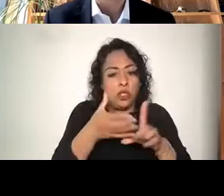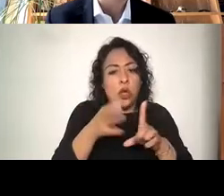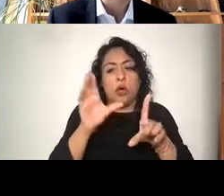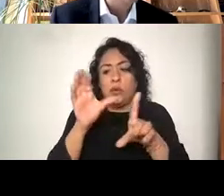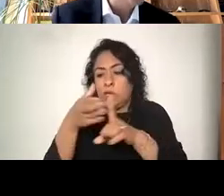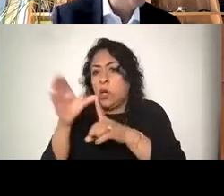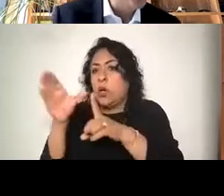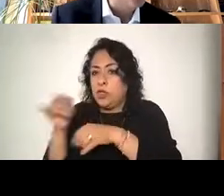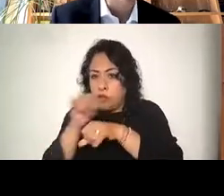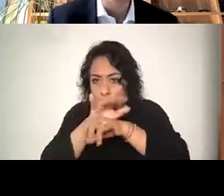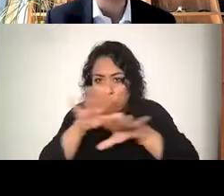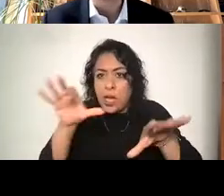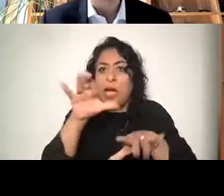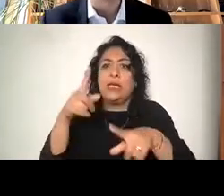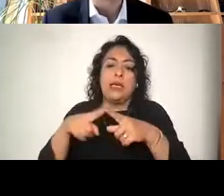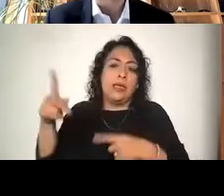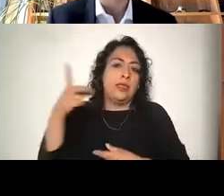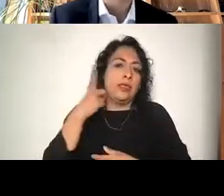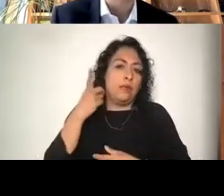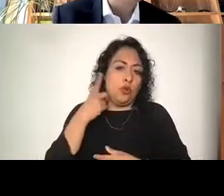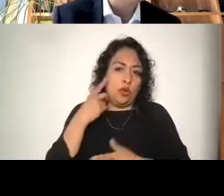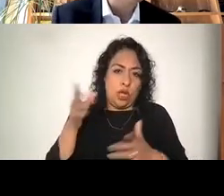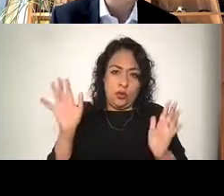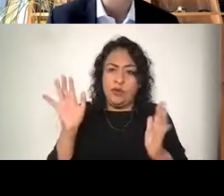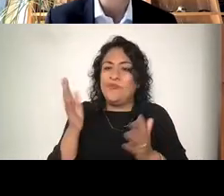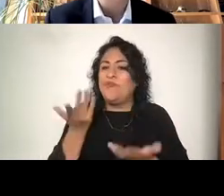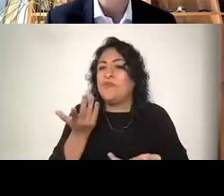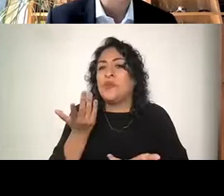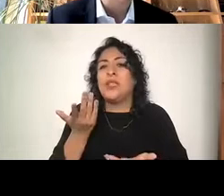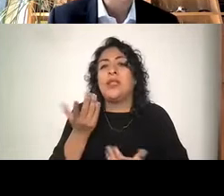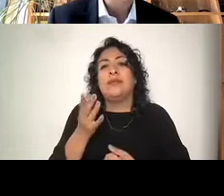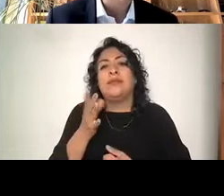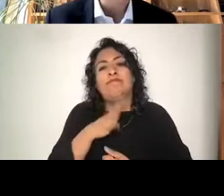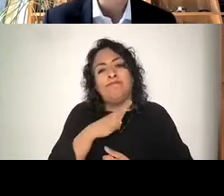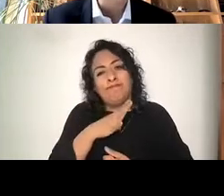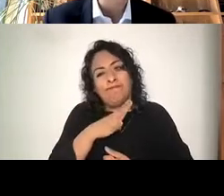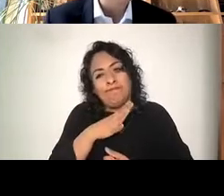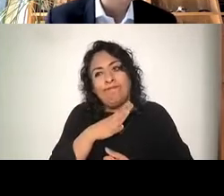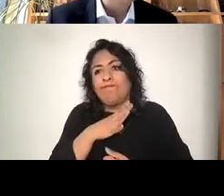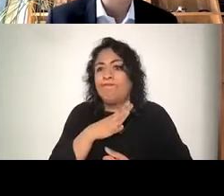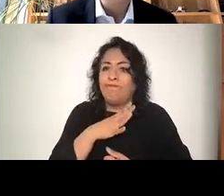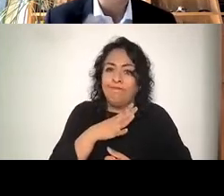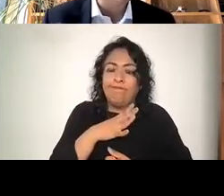diputadas. No he encontrado sino algún